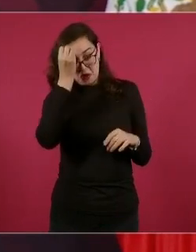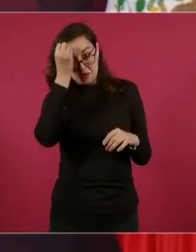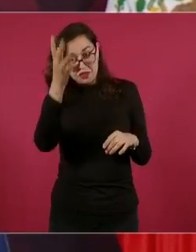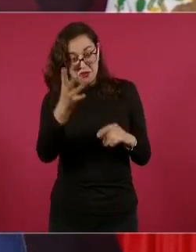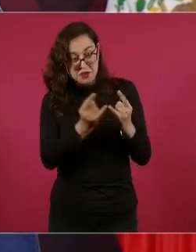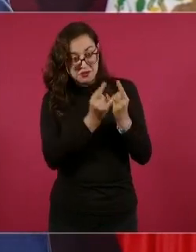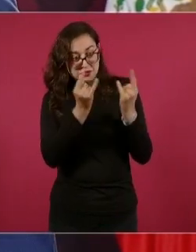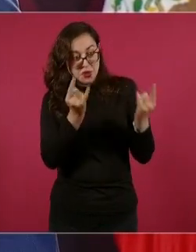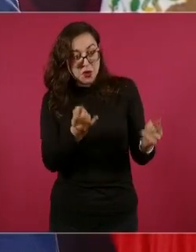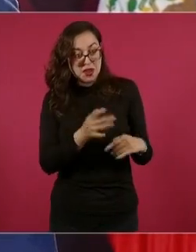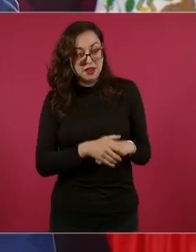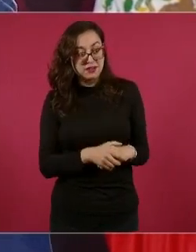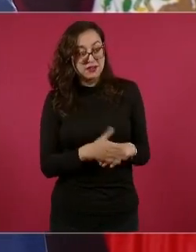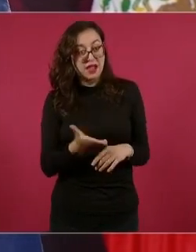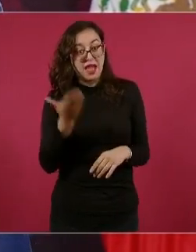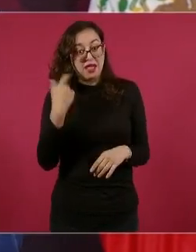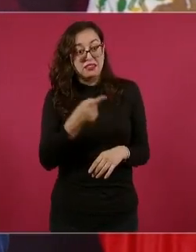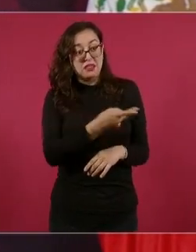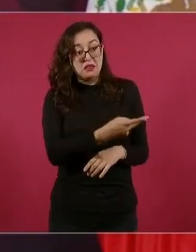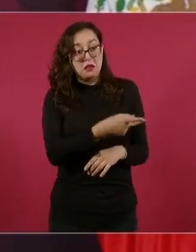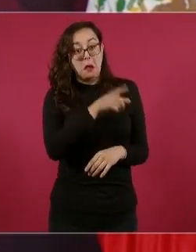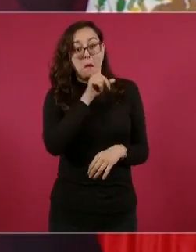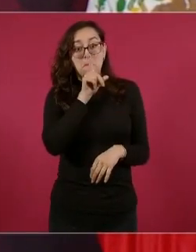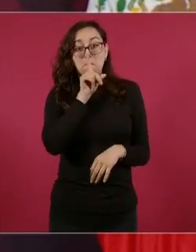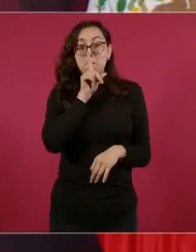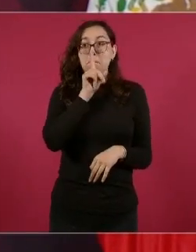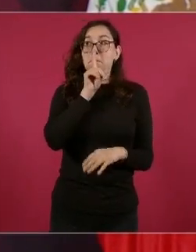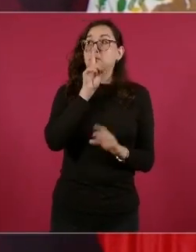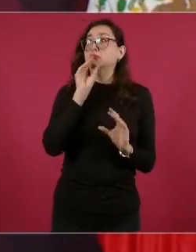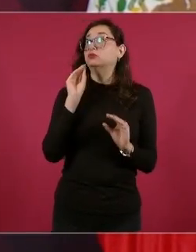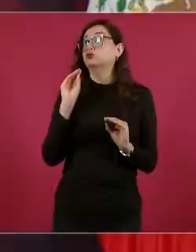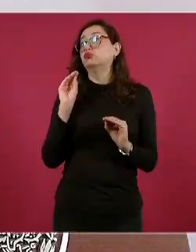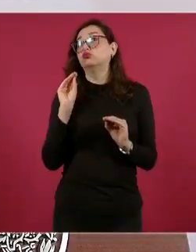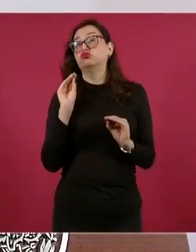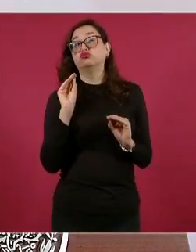y en su momento nunca dijeron nada.